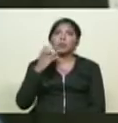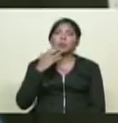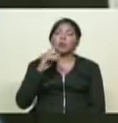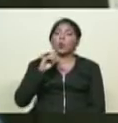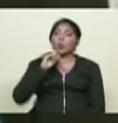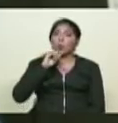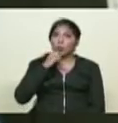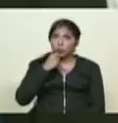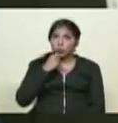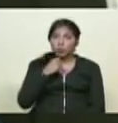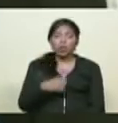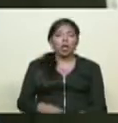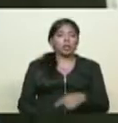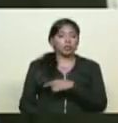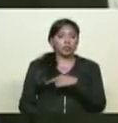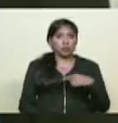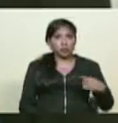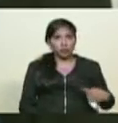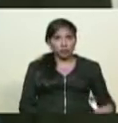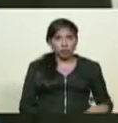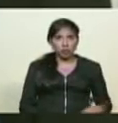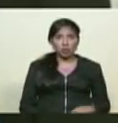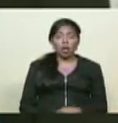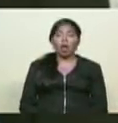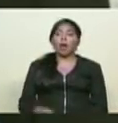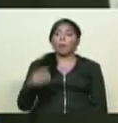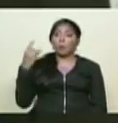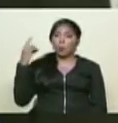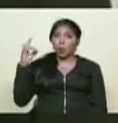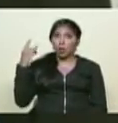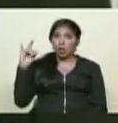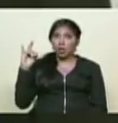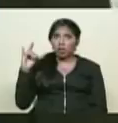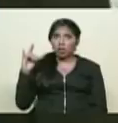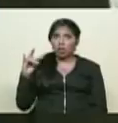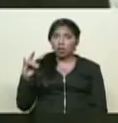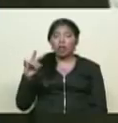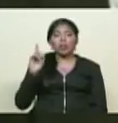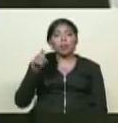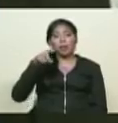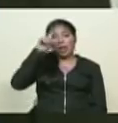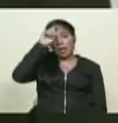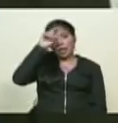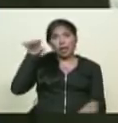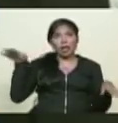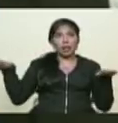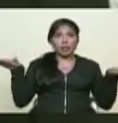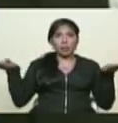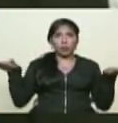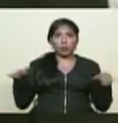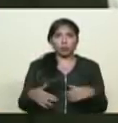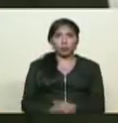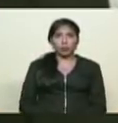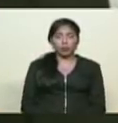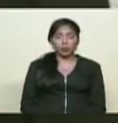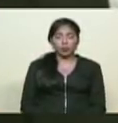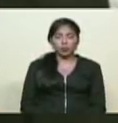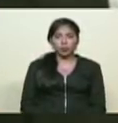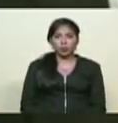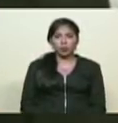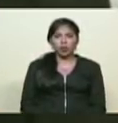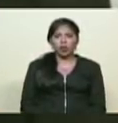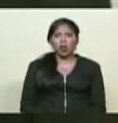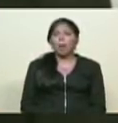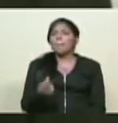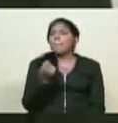china bolivia y egipto y son escasos los